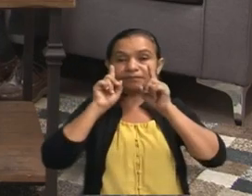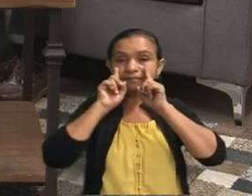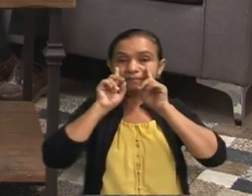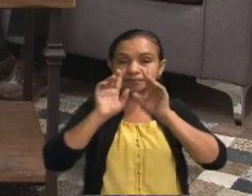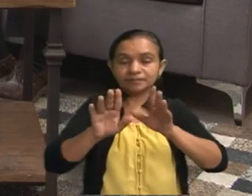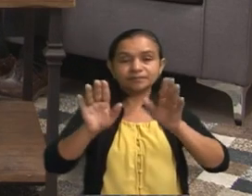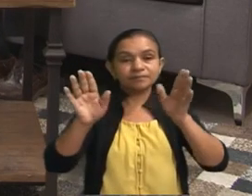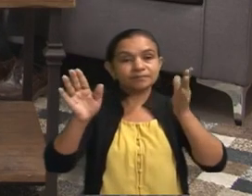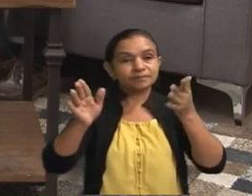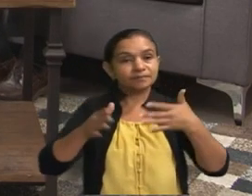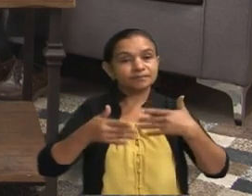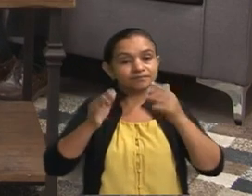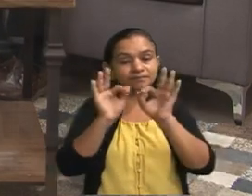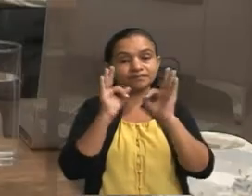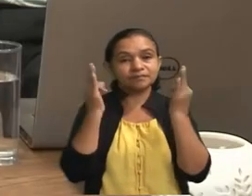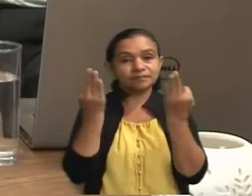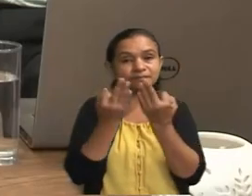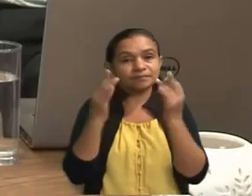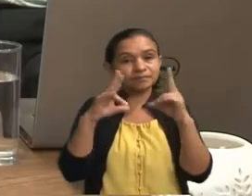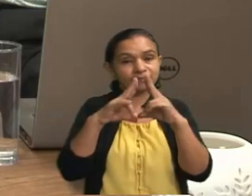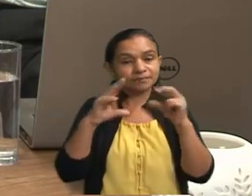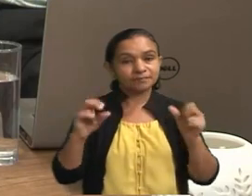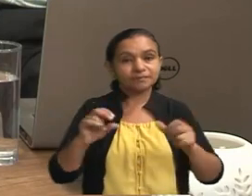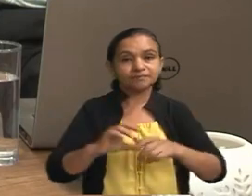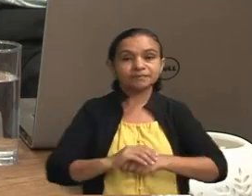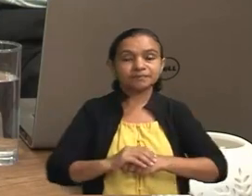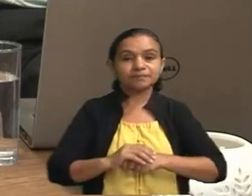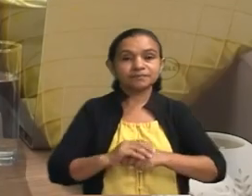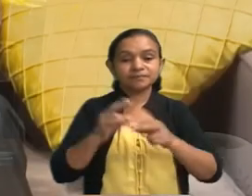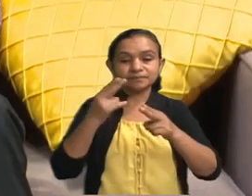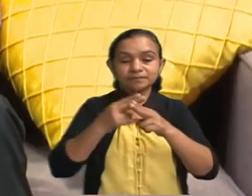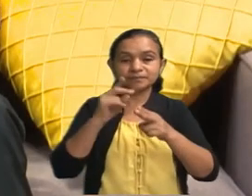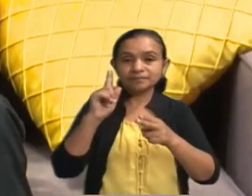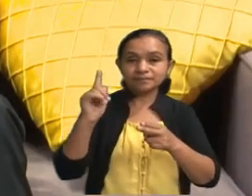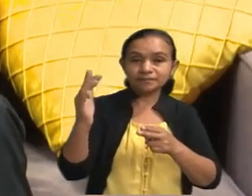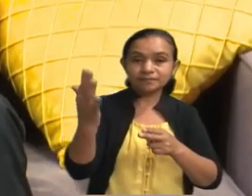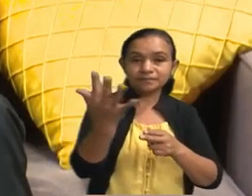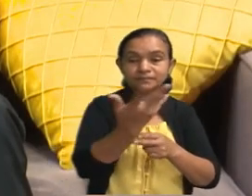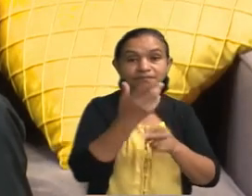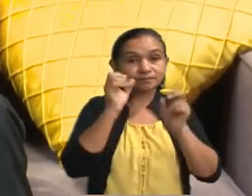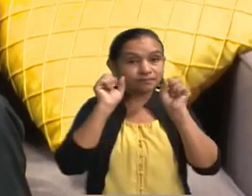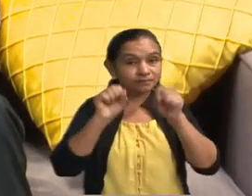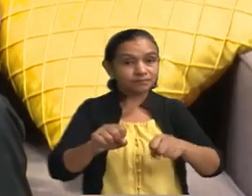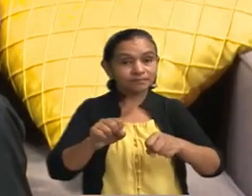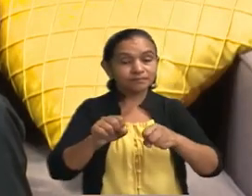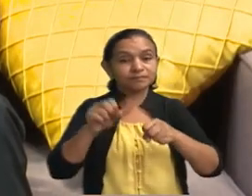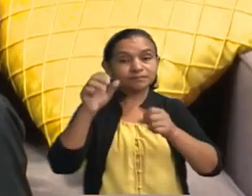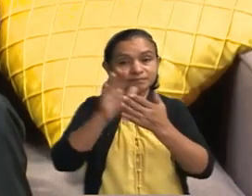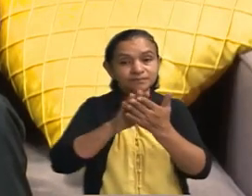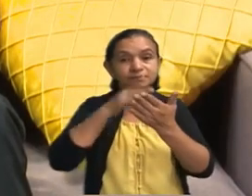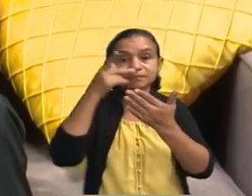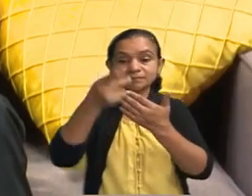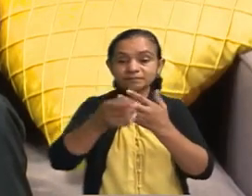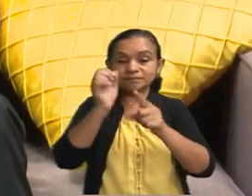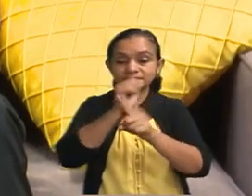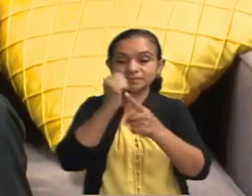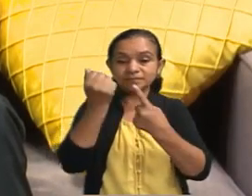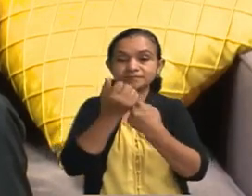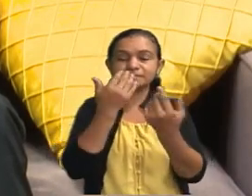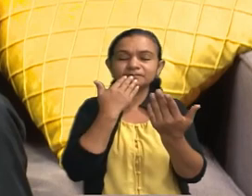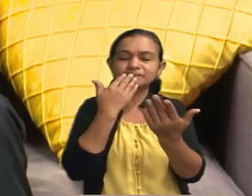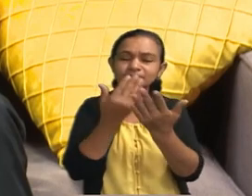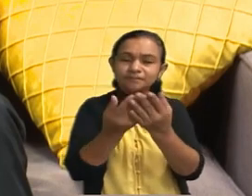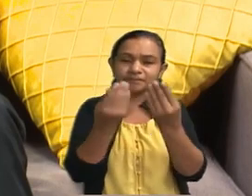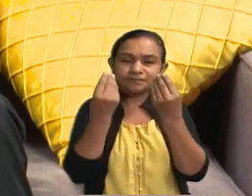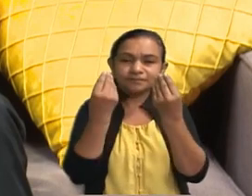la felicidad de las familias nicaragüenses. A nombre de todo el equipo que hace posible la transmisión de su programa desde el Parlamento, le agradecemos que